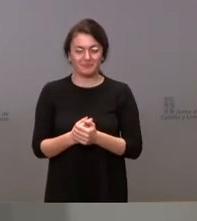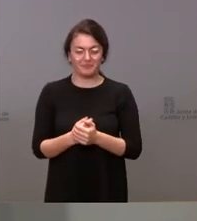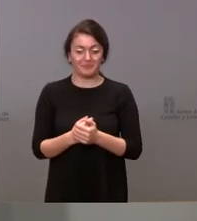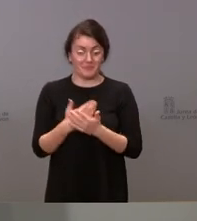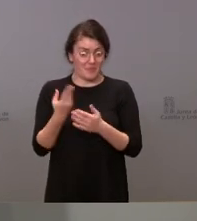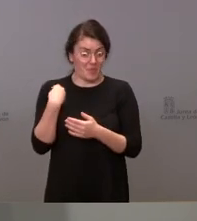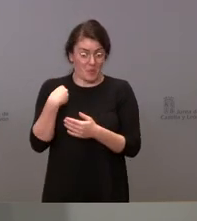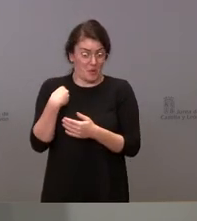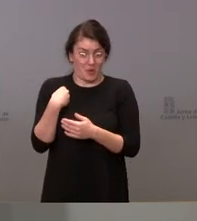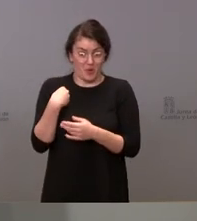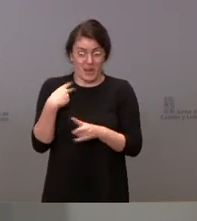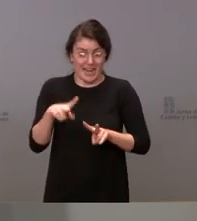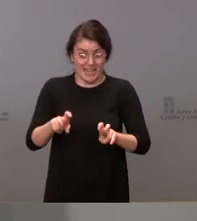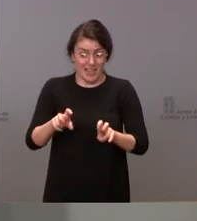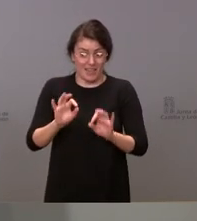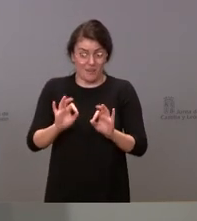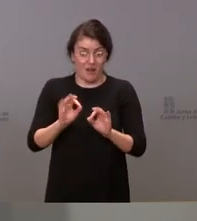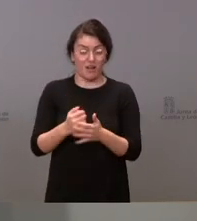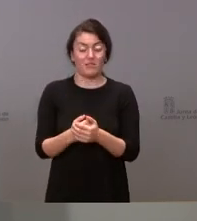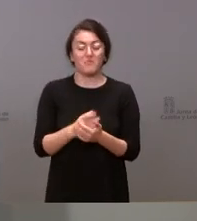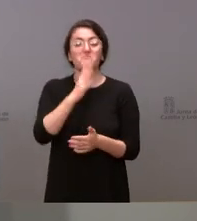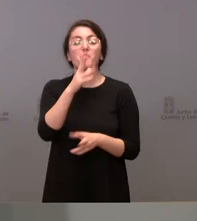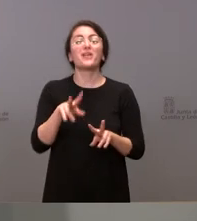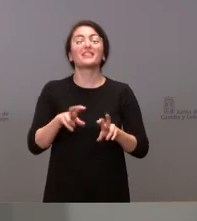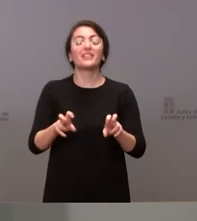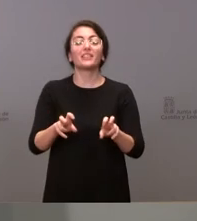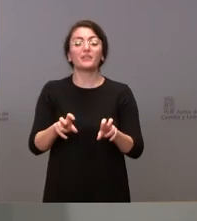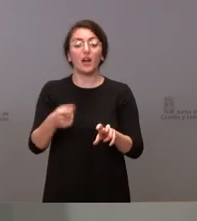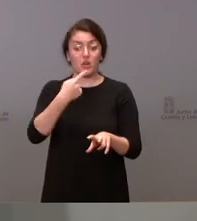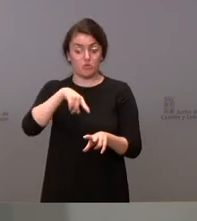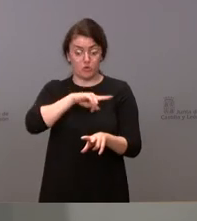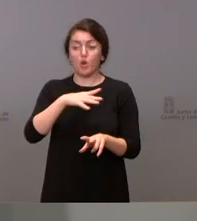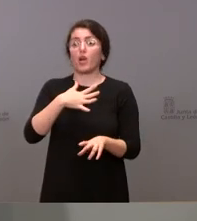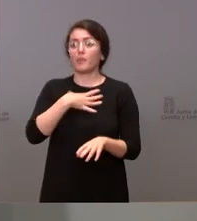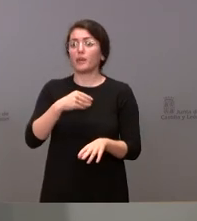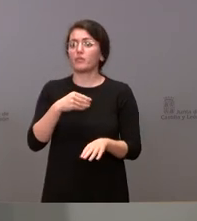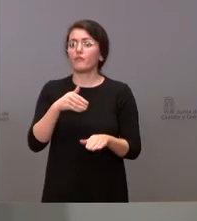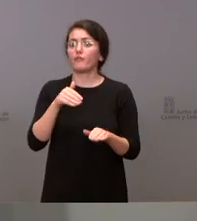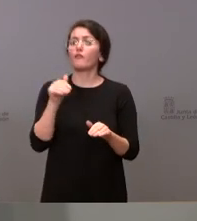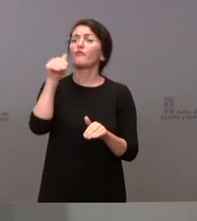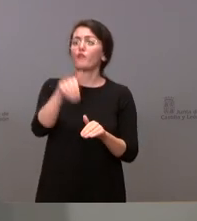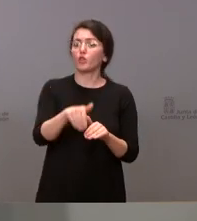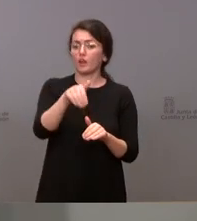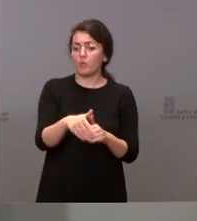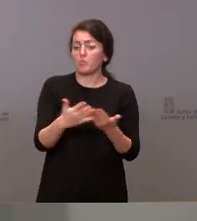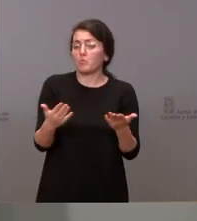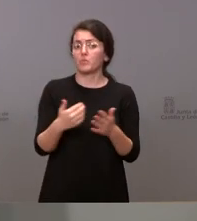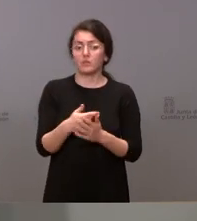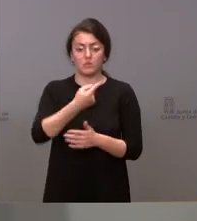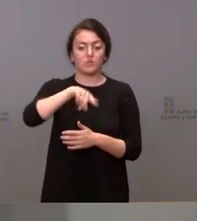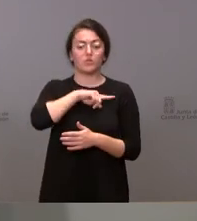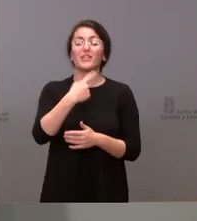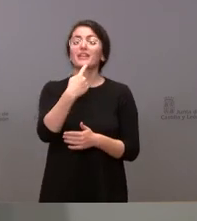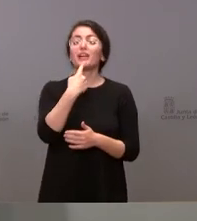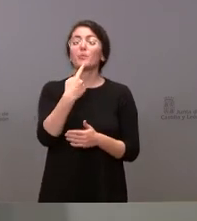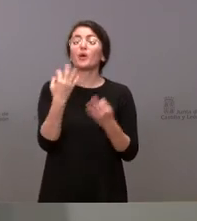iniciativa. Es que esa iniciativa, que nosotros podíamos haberla votado favorablemente. Nosotros lo que dijimos en esa